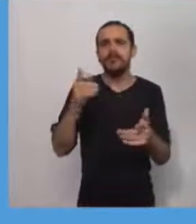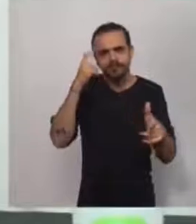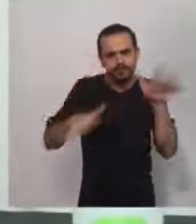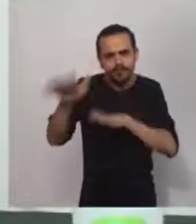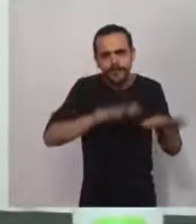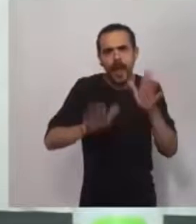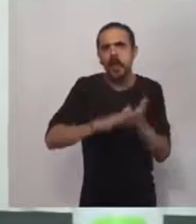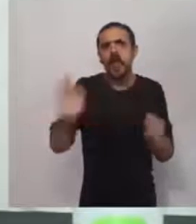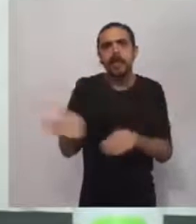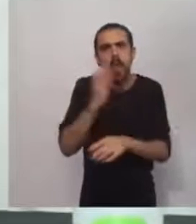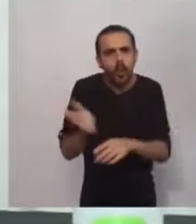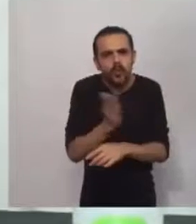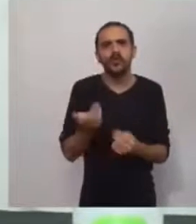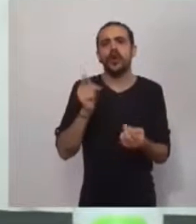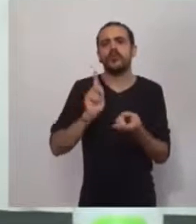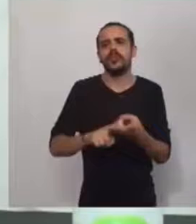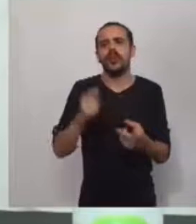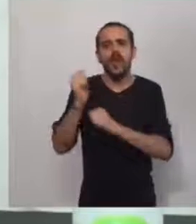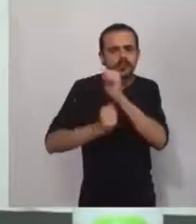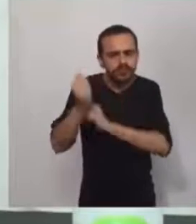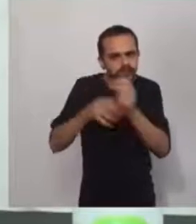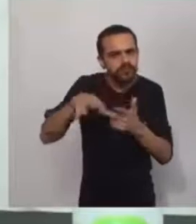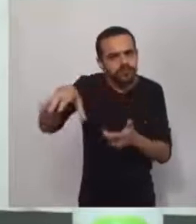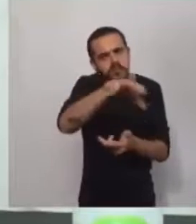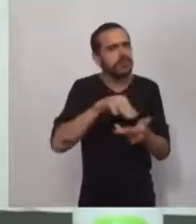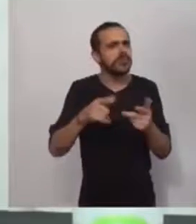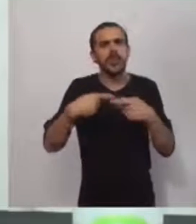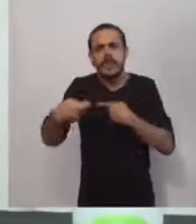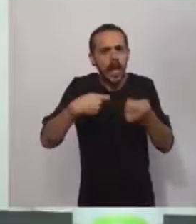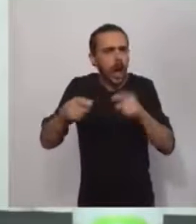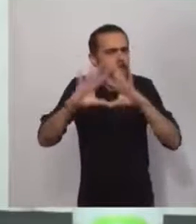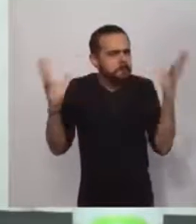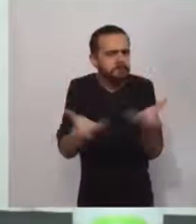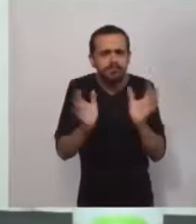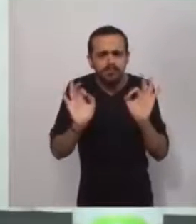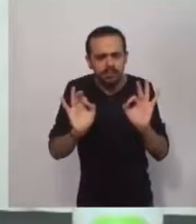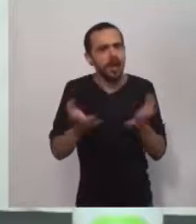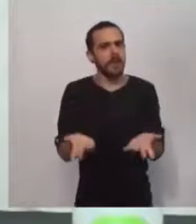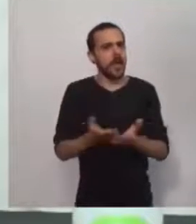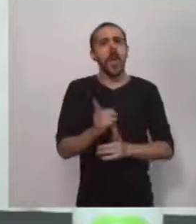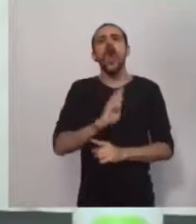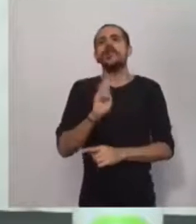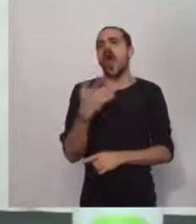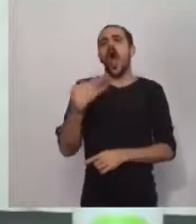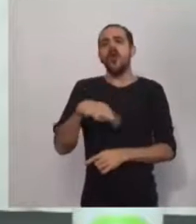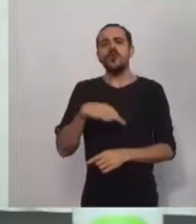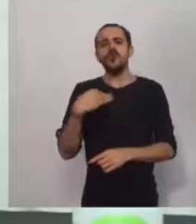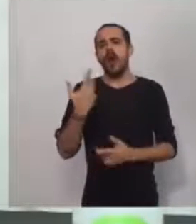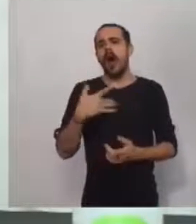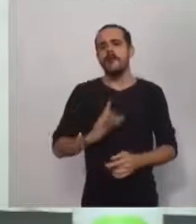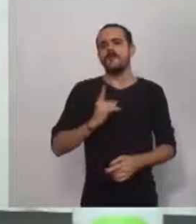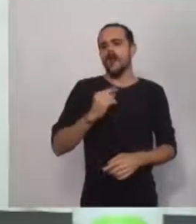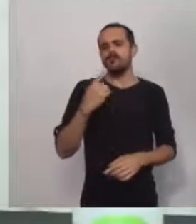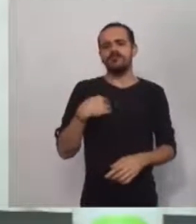que está este posicionamiento no está únicamente atado a las acciones que desde el gobierno provincial del gobierno